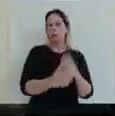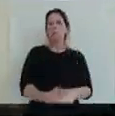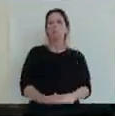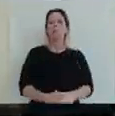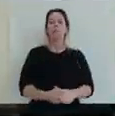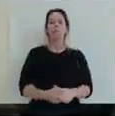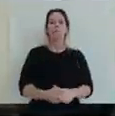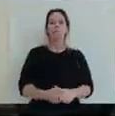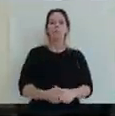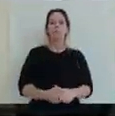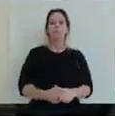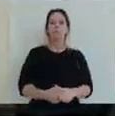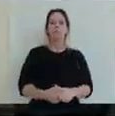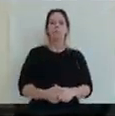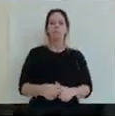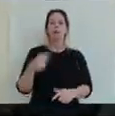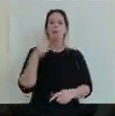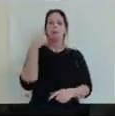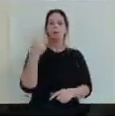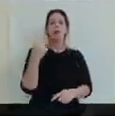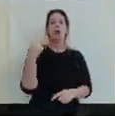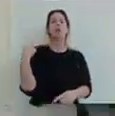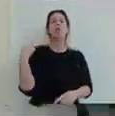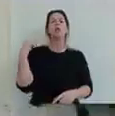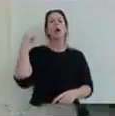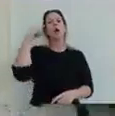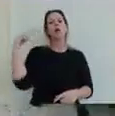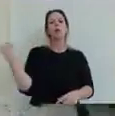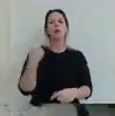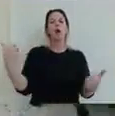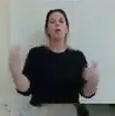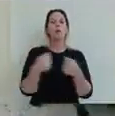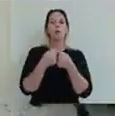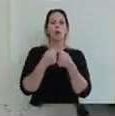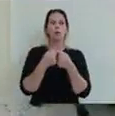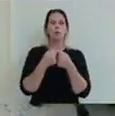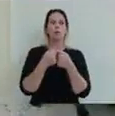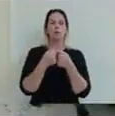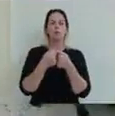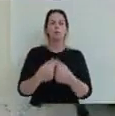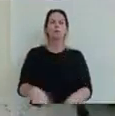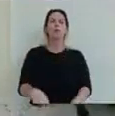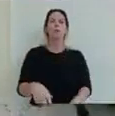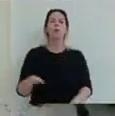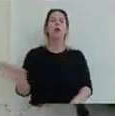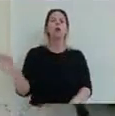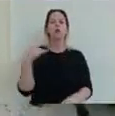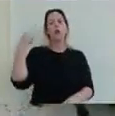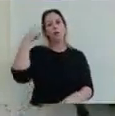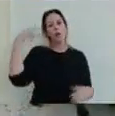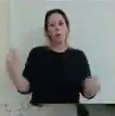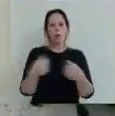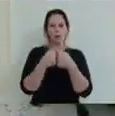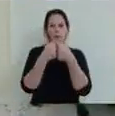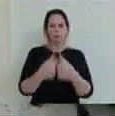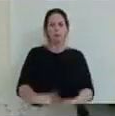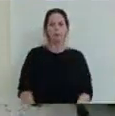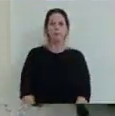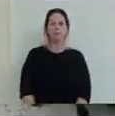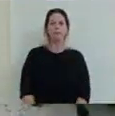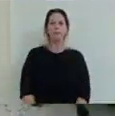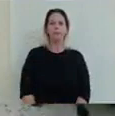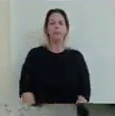extraordinaria. Pongo a consideración la moción de la concejal Miño. Aprobado por unanimidad. Tercer